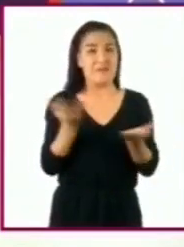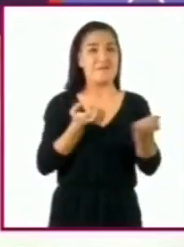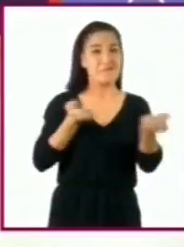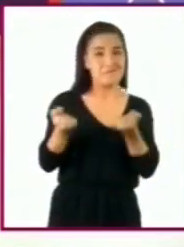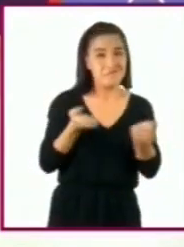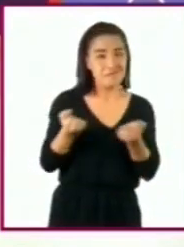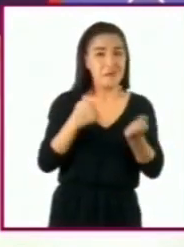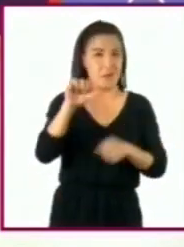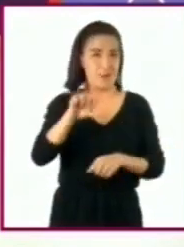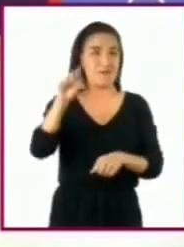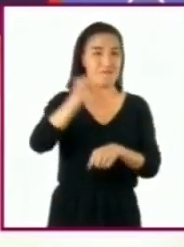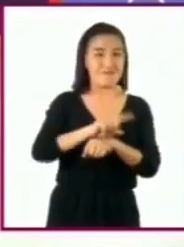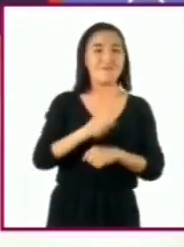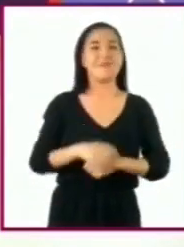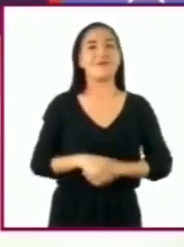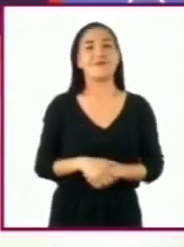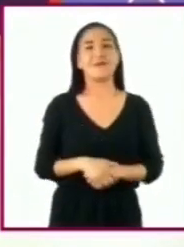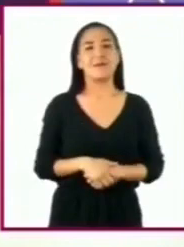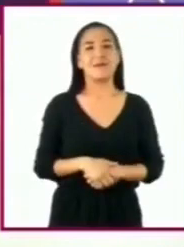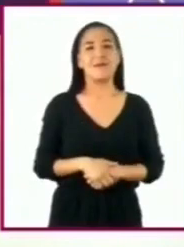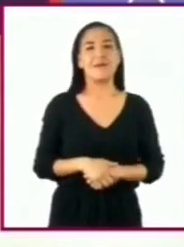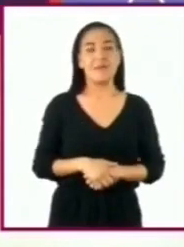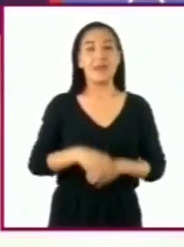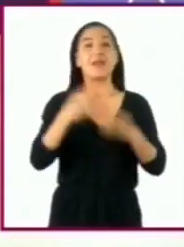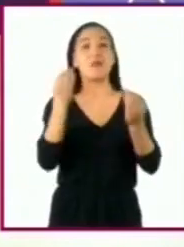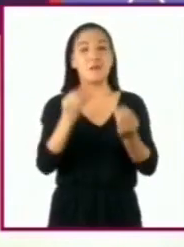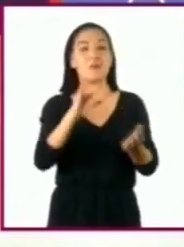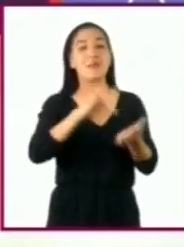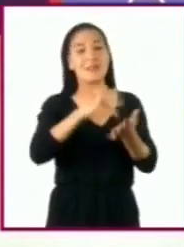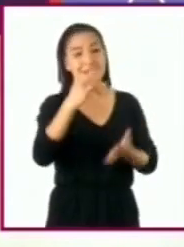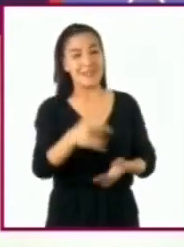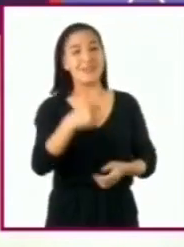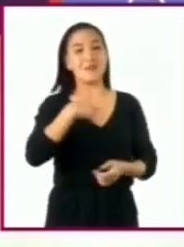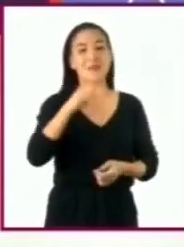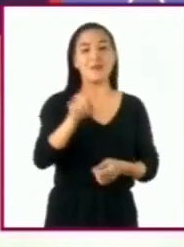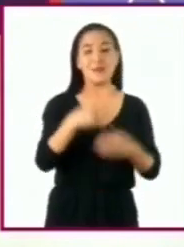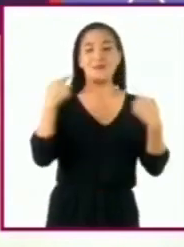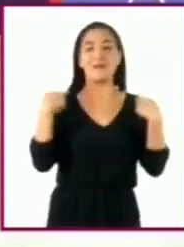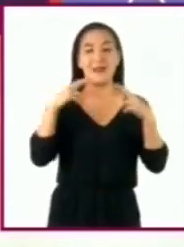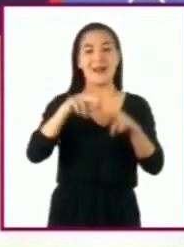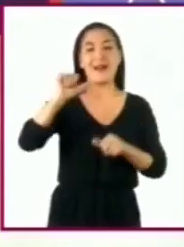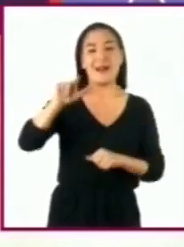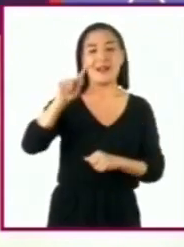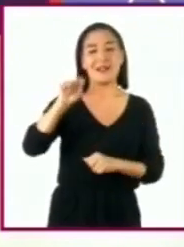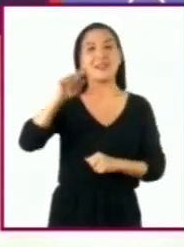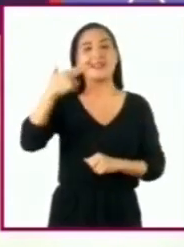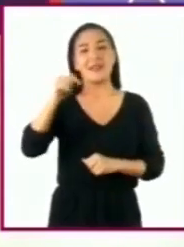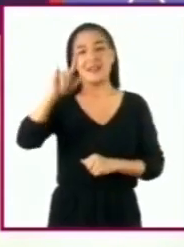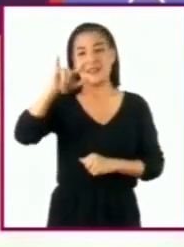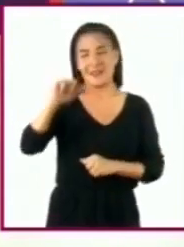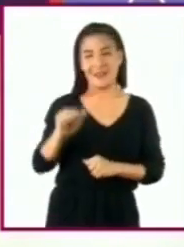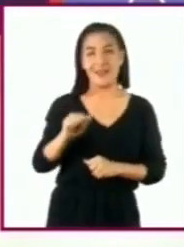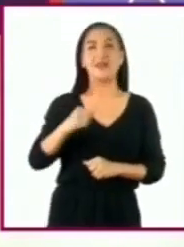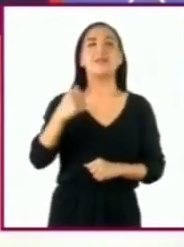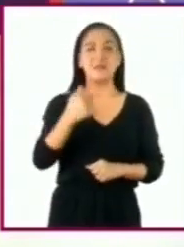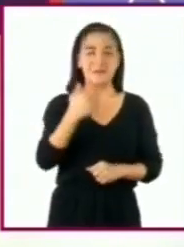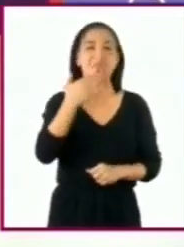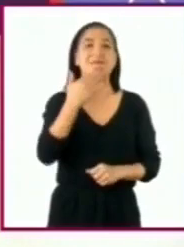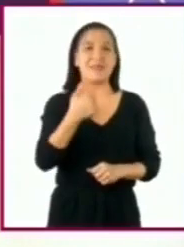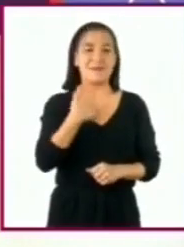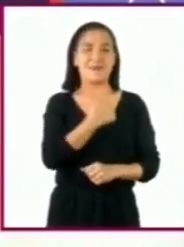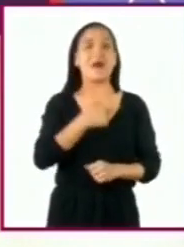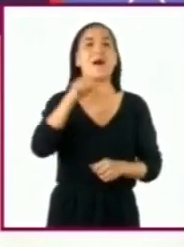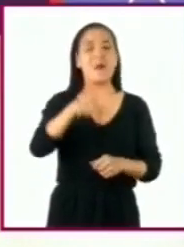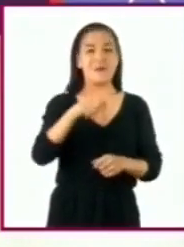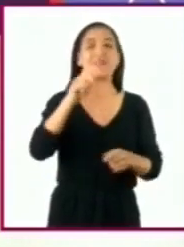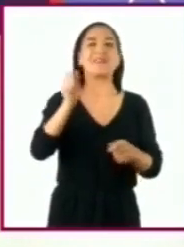actividad física hoy? Muchas gracias. Soy la profesora Atalia Vega y efectivamente es un gusto encontrarnos en una sesión